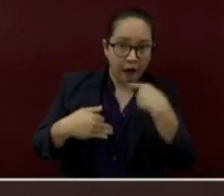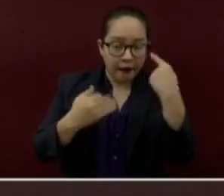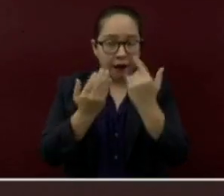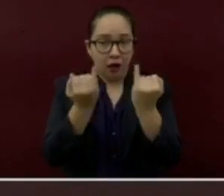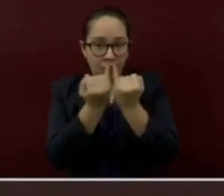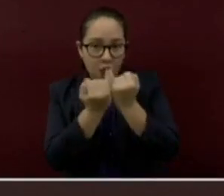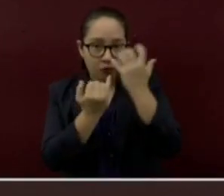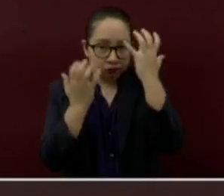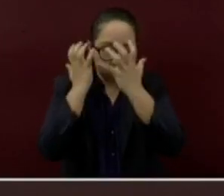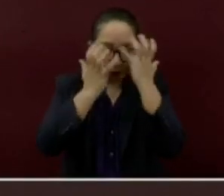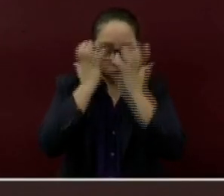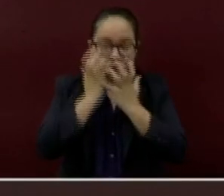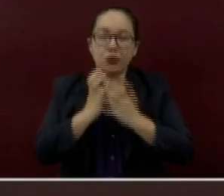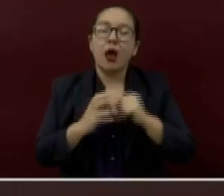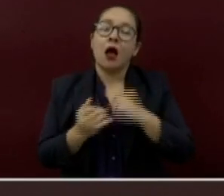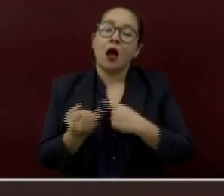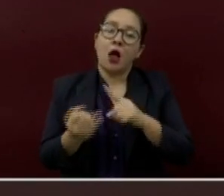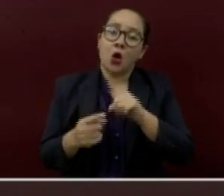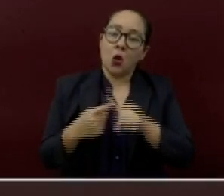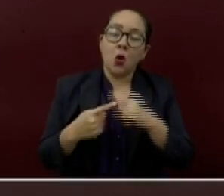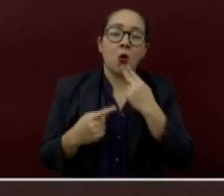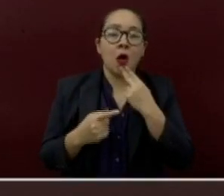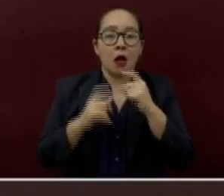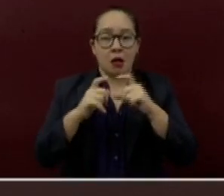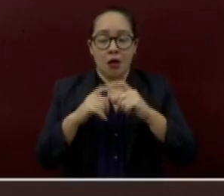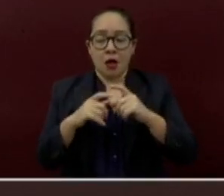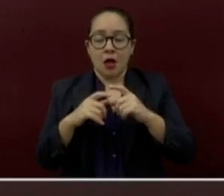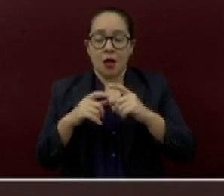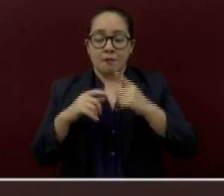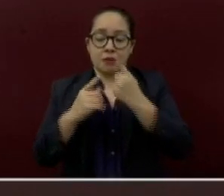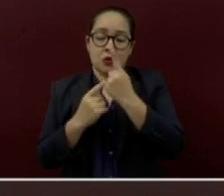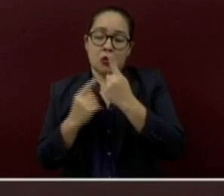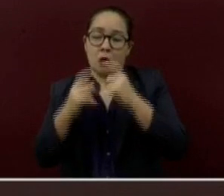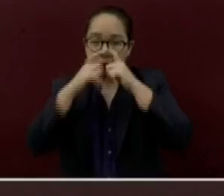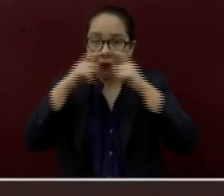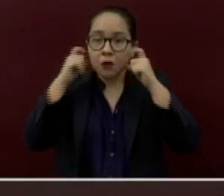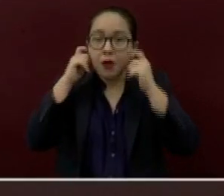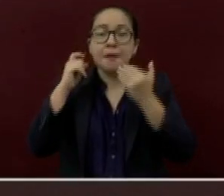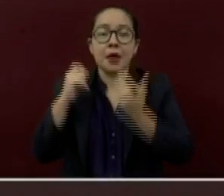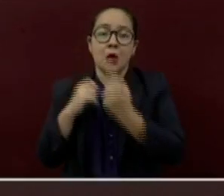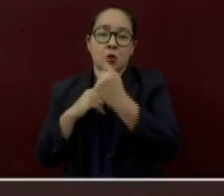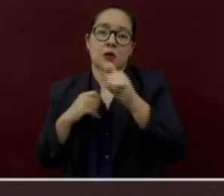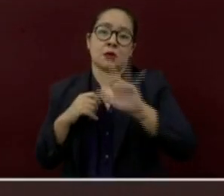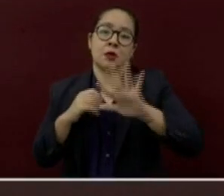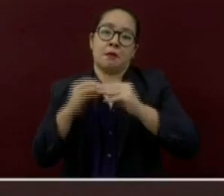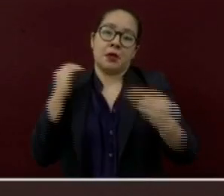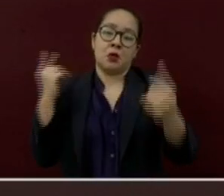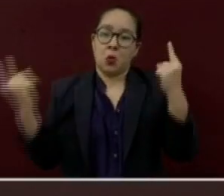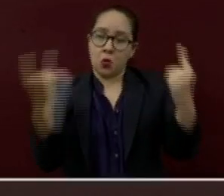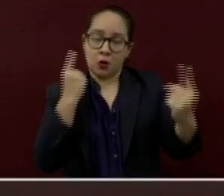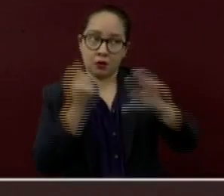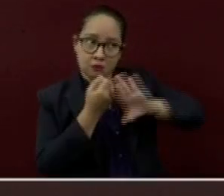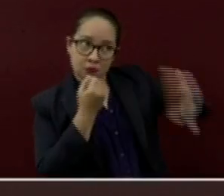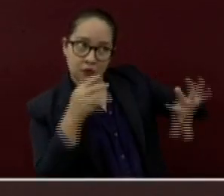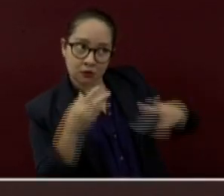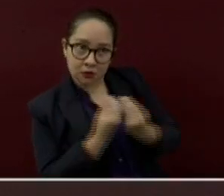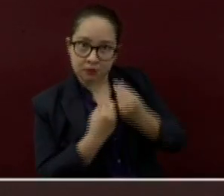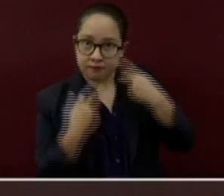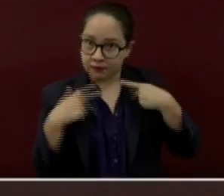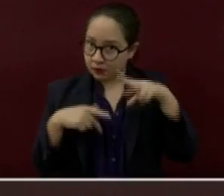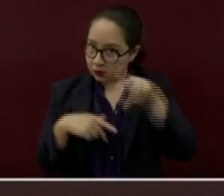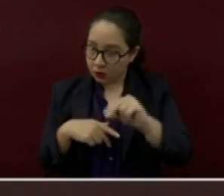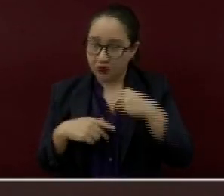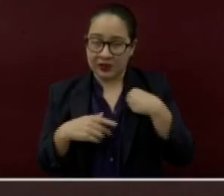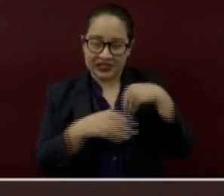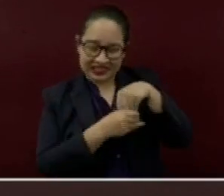sana distancia el uso correcto del cubrebocas no provocar aglomeraciones y estar muy pero muy